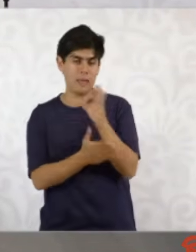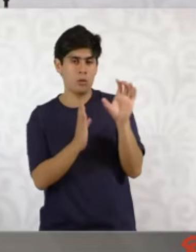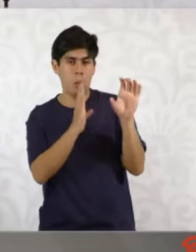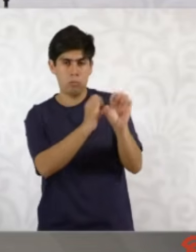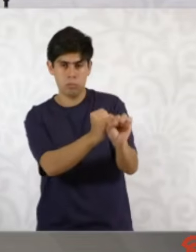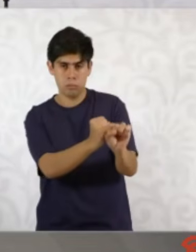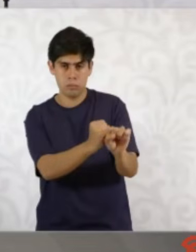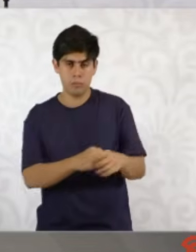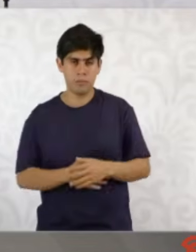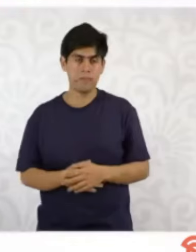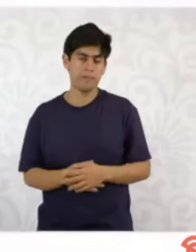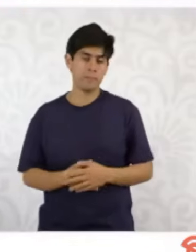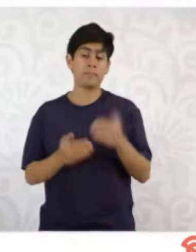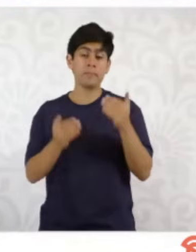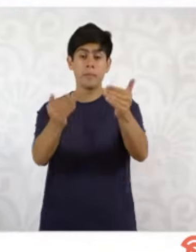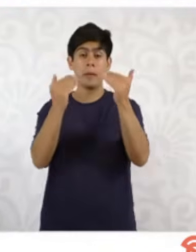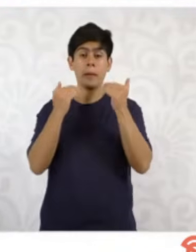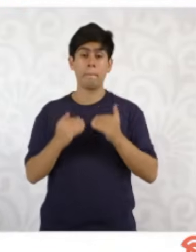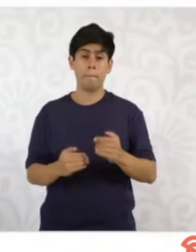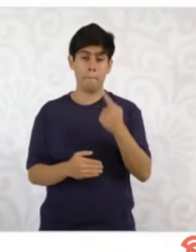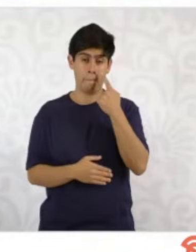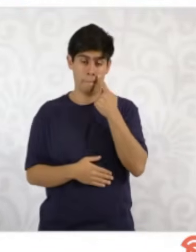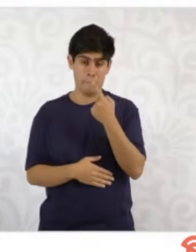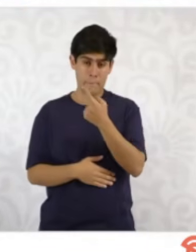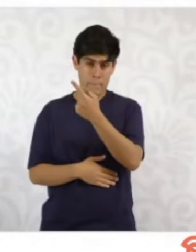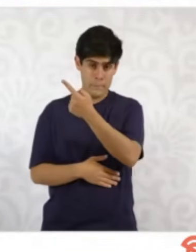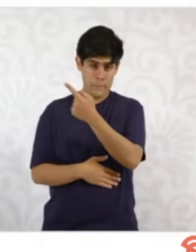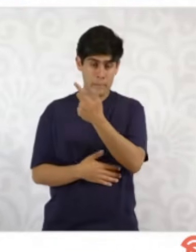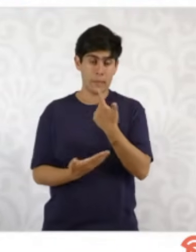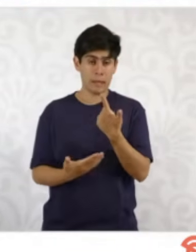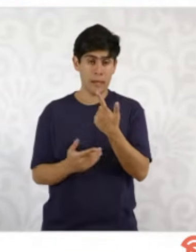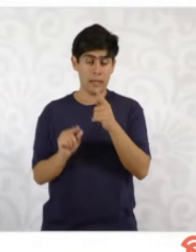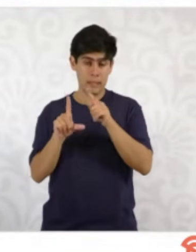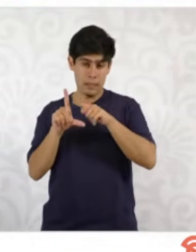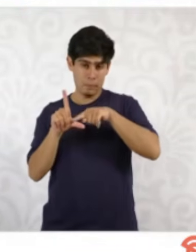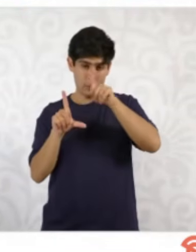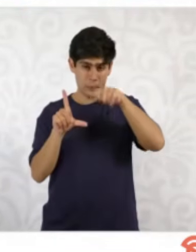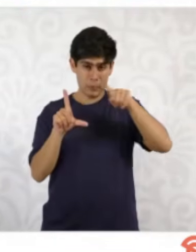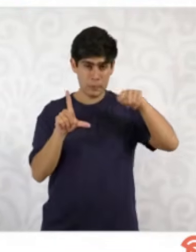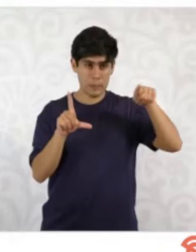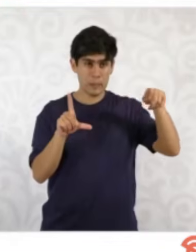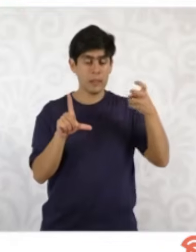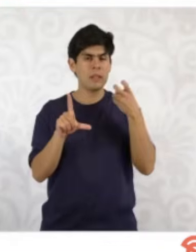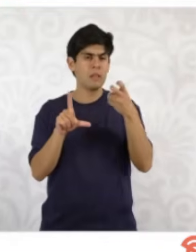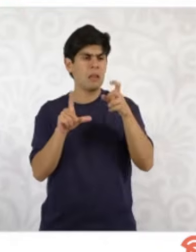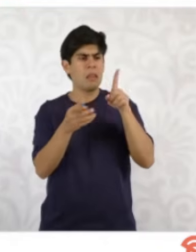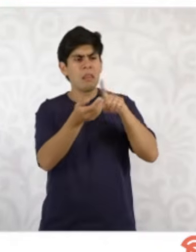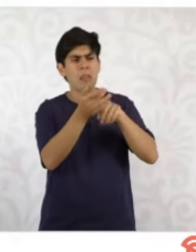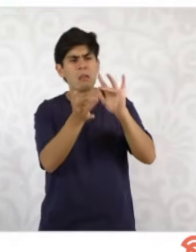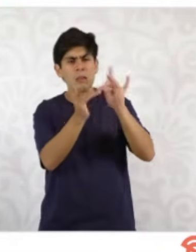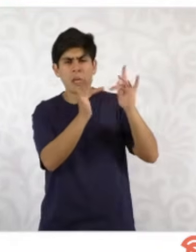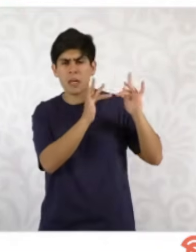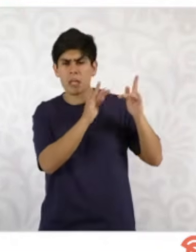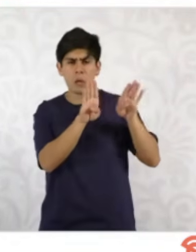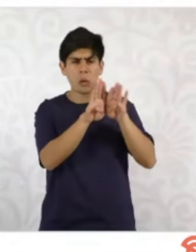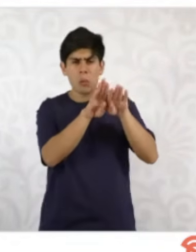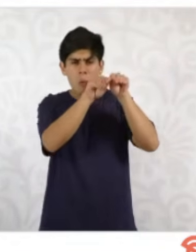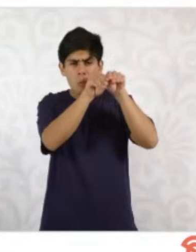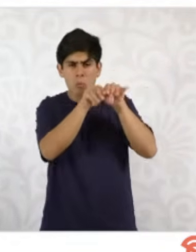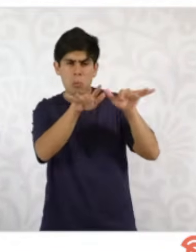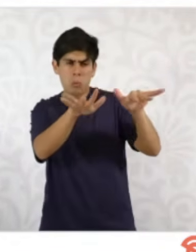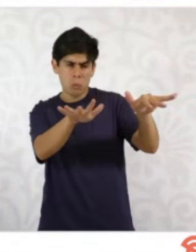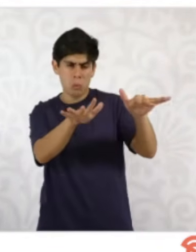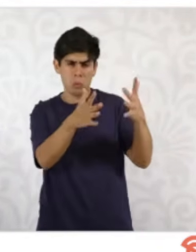comportamiento digital. Aquí siempre presentamos, obviamente vale la pena que todas y todos conozcamos cómo se está